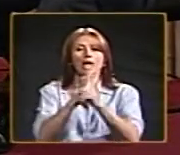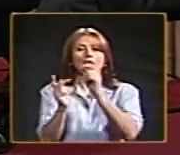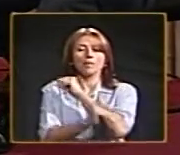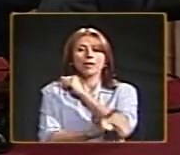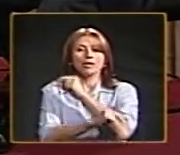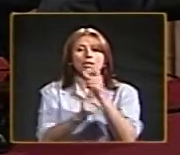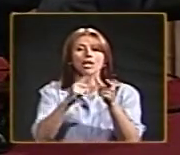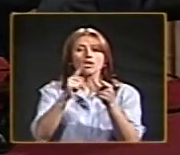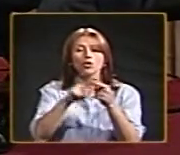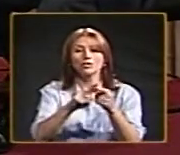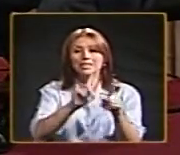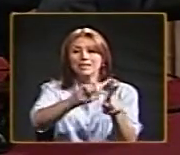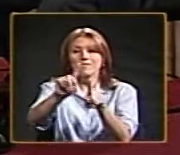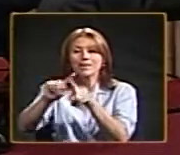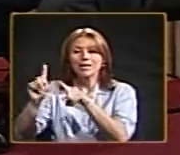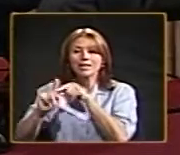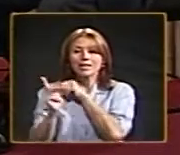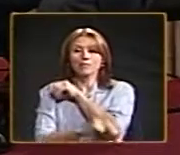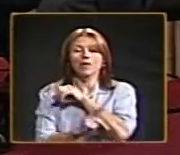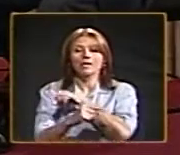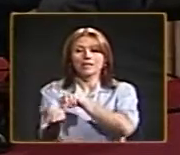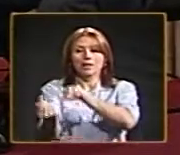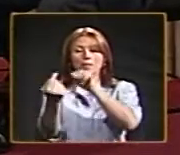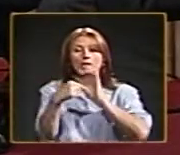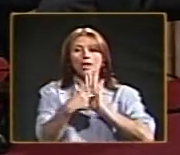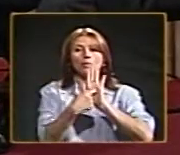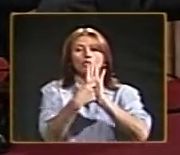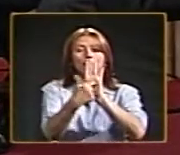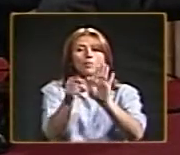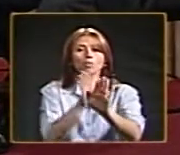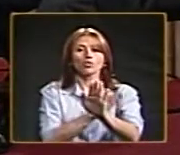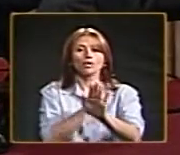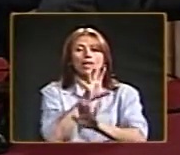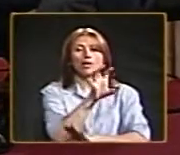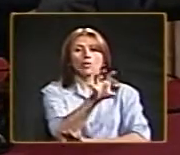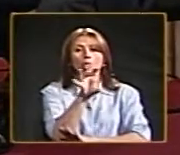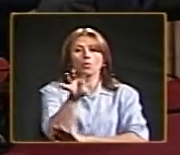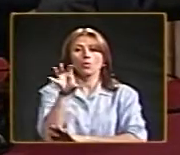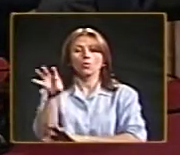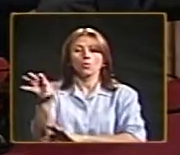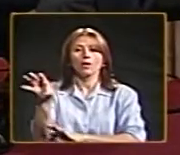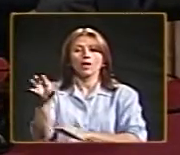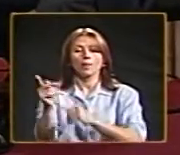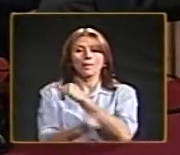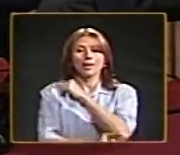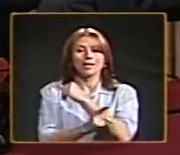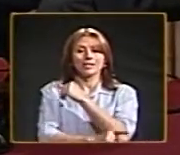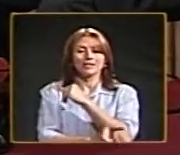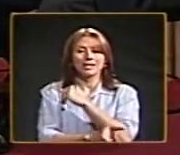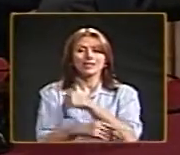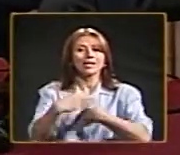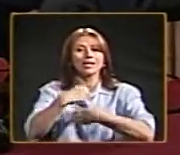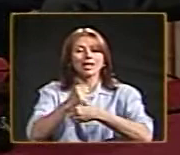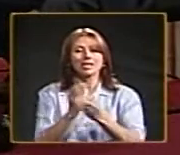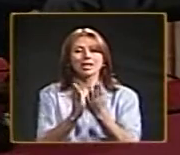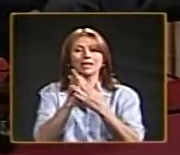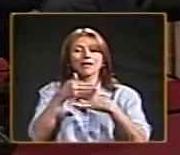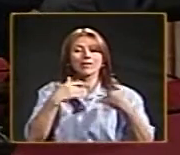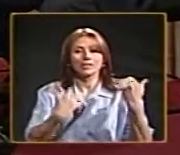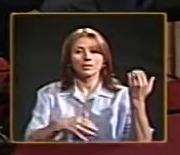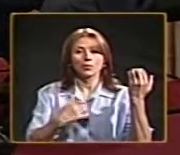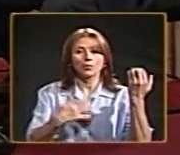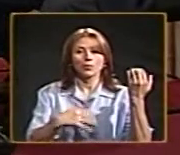países a mostrar la música de esos países. Y cantada a través de las 6 cuerdas, ¿no? Maravillosas, este Yo siempre he instrumento dicho, Luis,